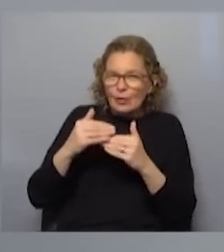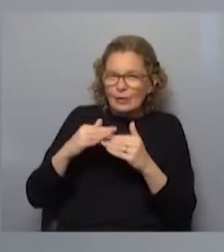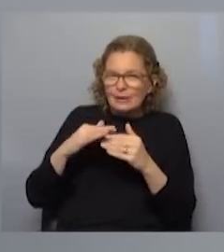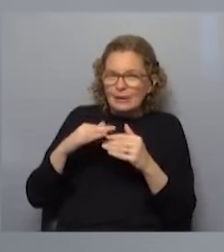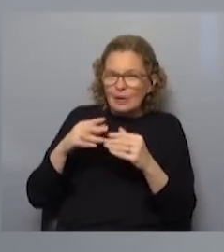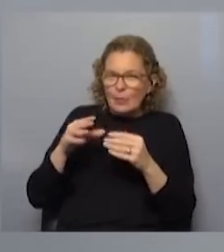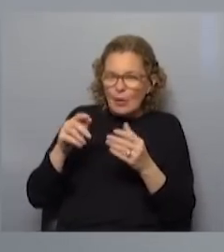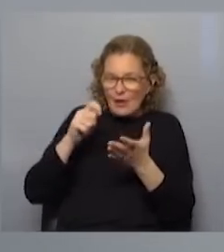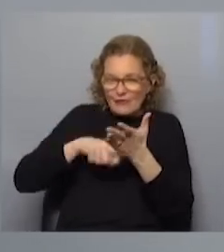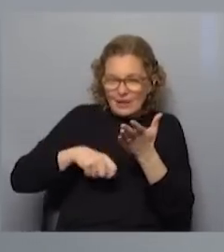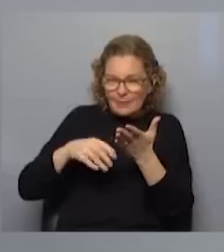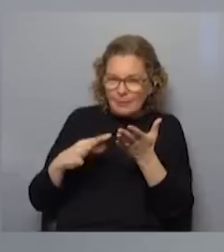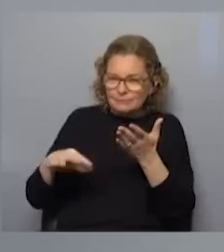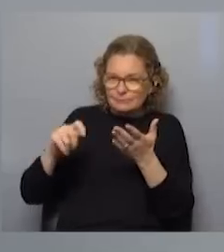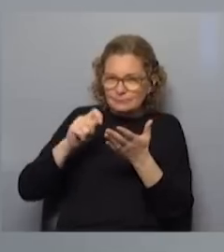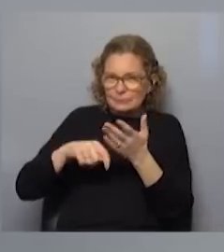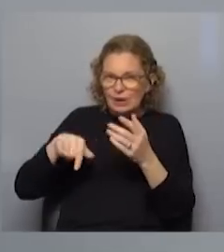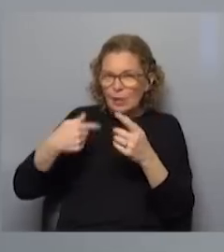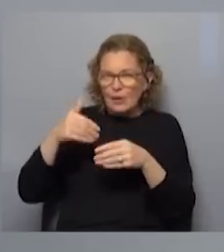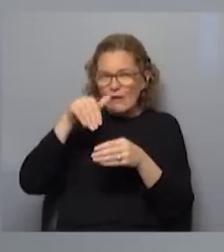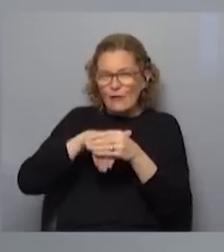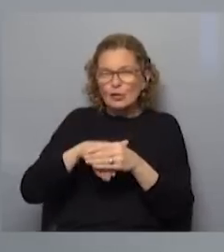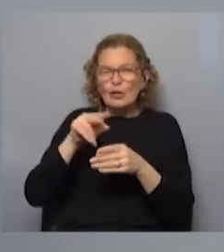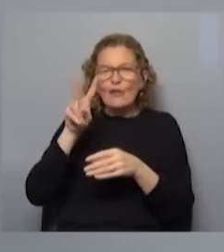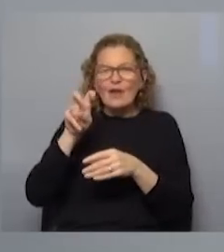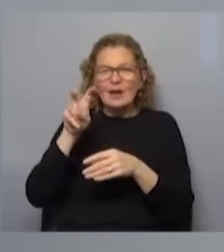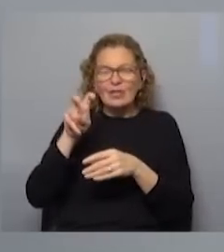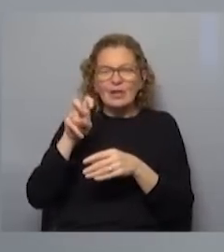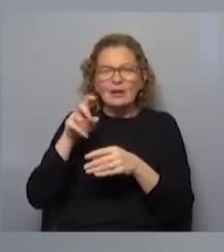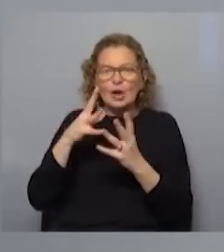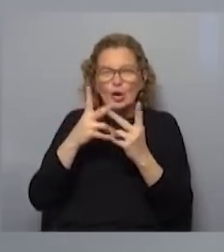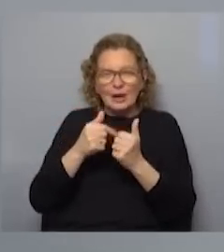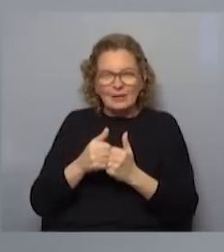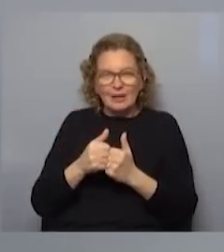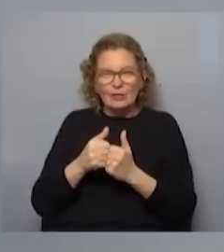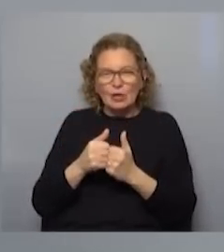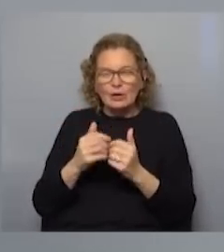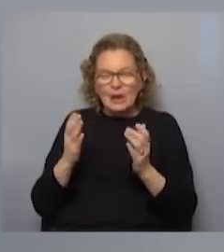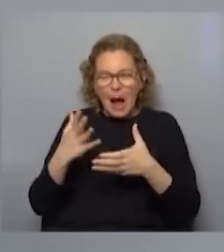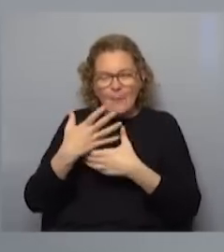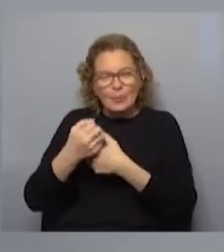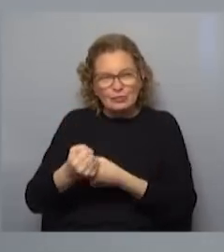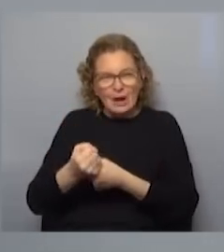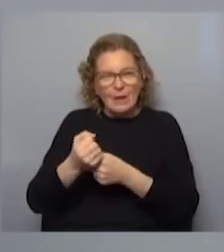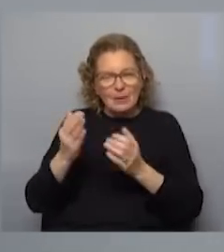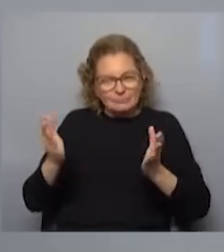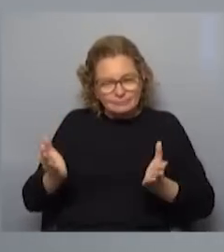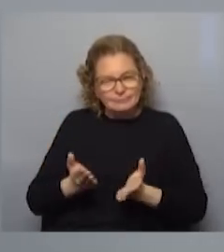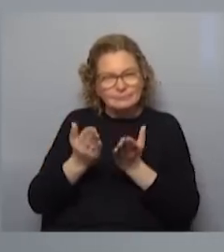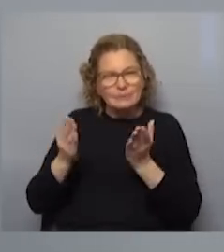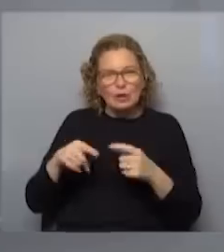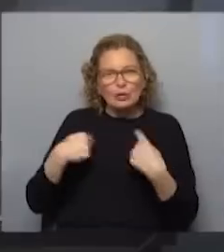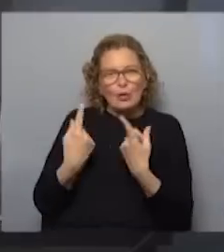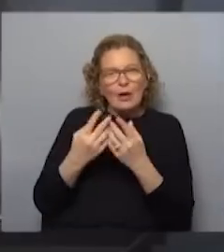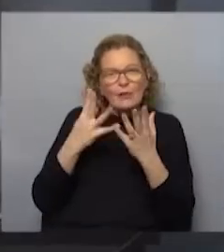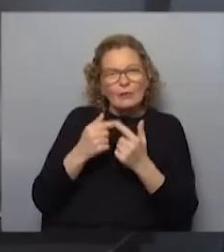a la recolección de firmas para lo que después fue el voto verde en cuanto a las organizaciones que lo impulsaban se trató por todos los